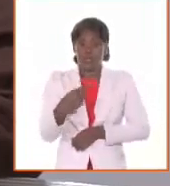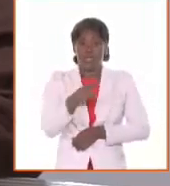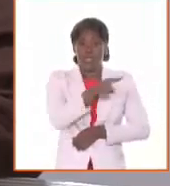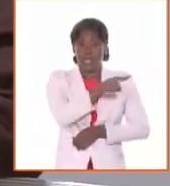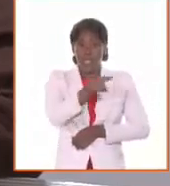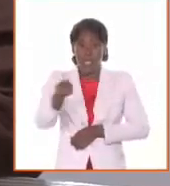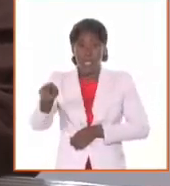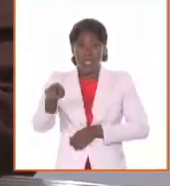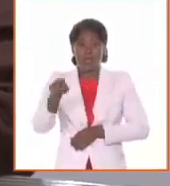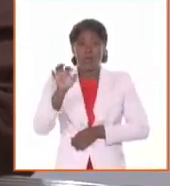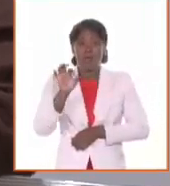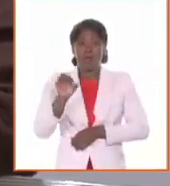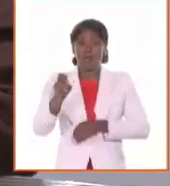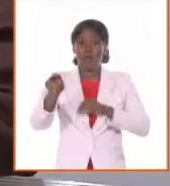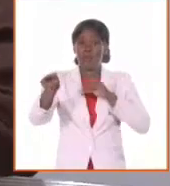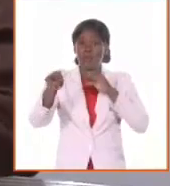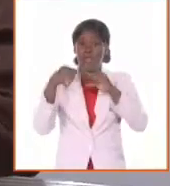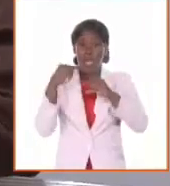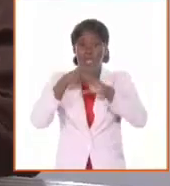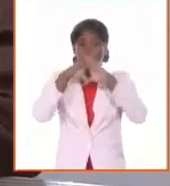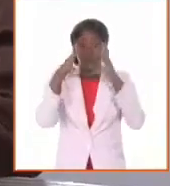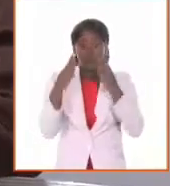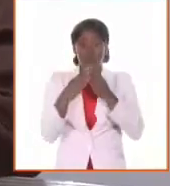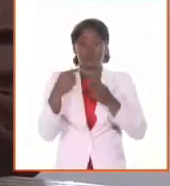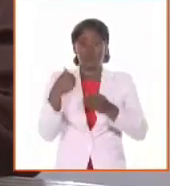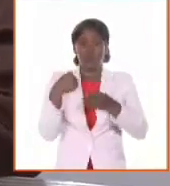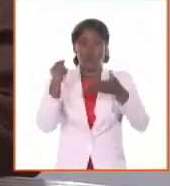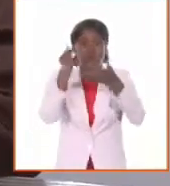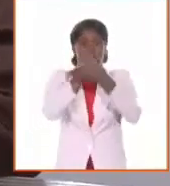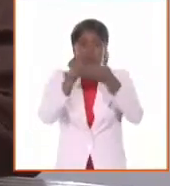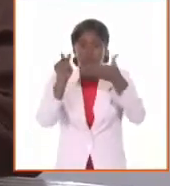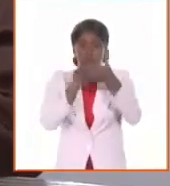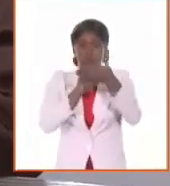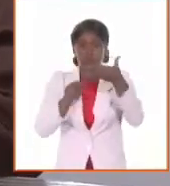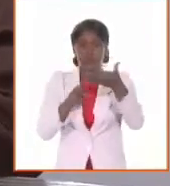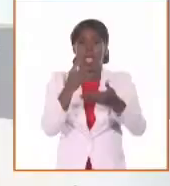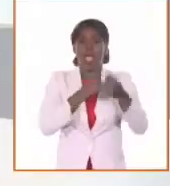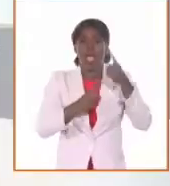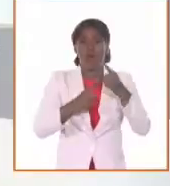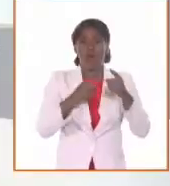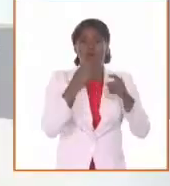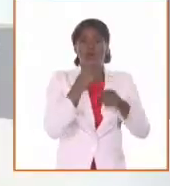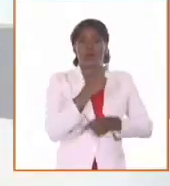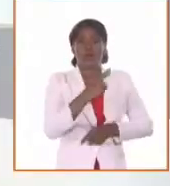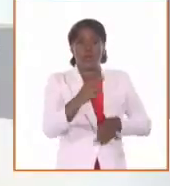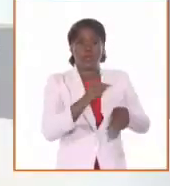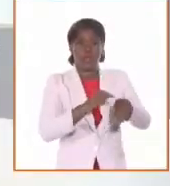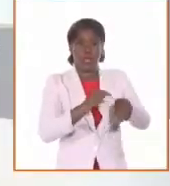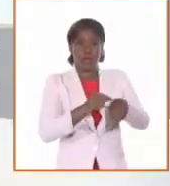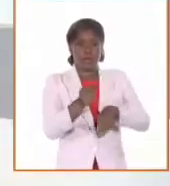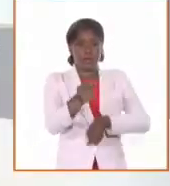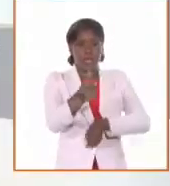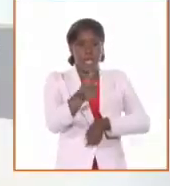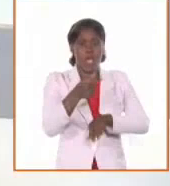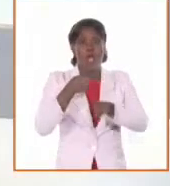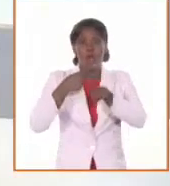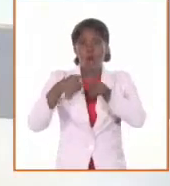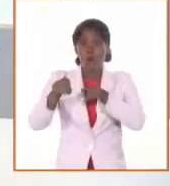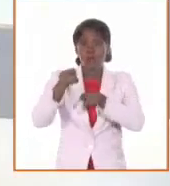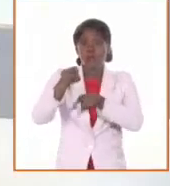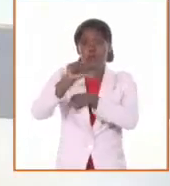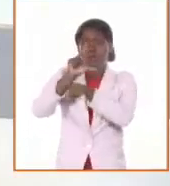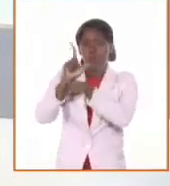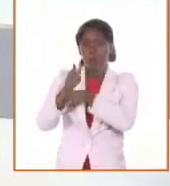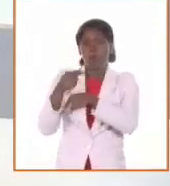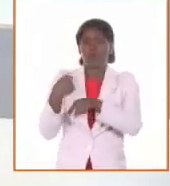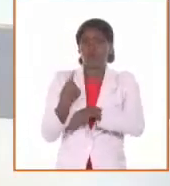los comentarios fueron leídos hemos respondido una pero le vamos a dar respuesta a todos esos comentarios además la semana que viene nosotros